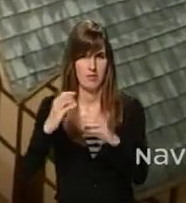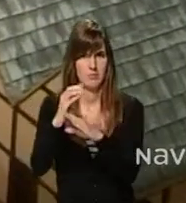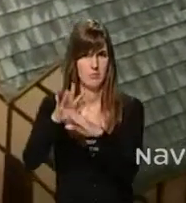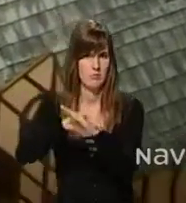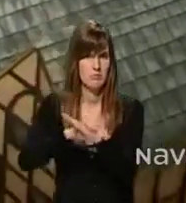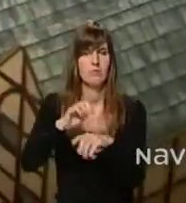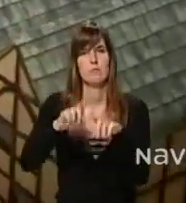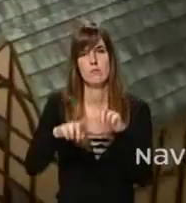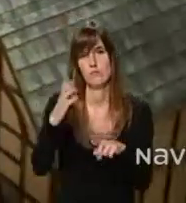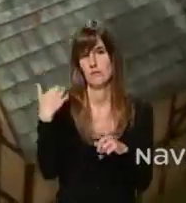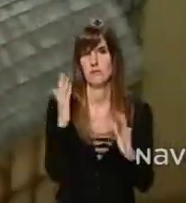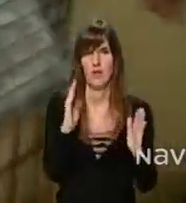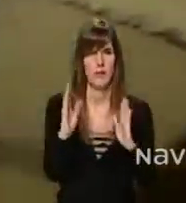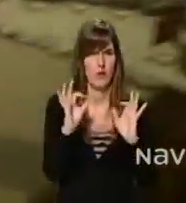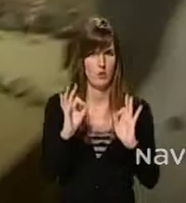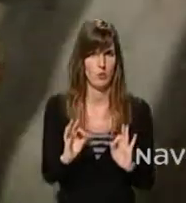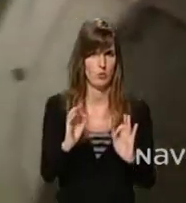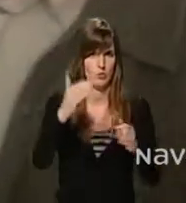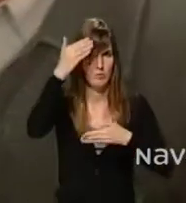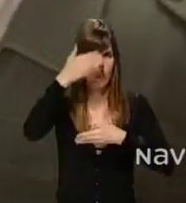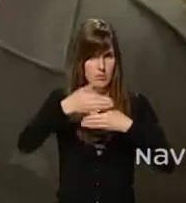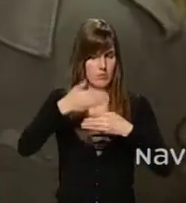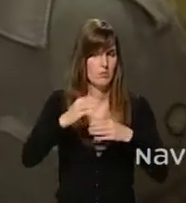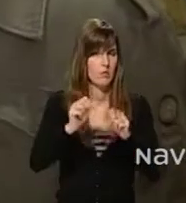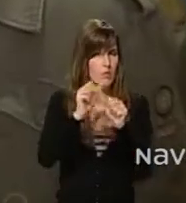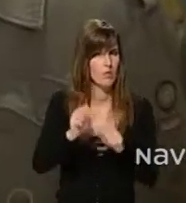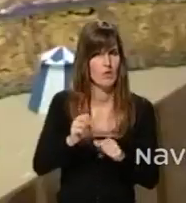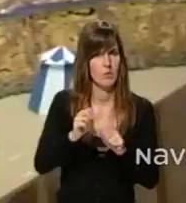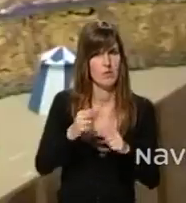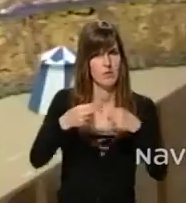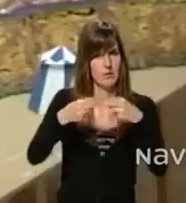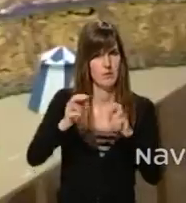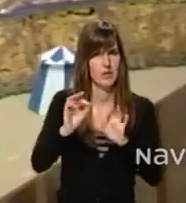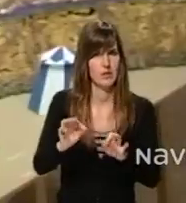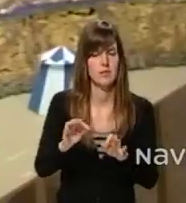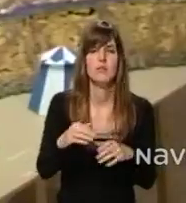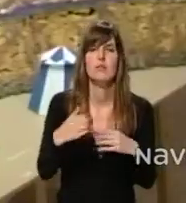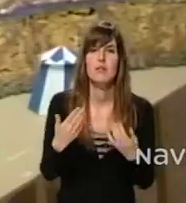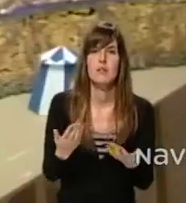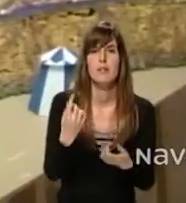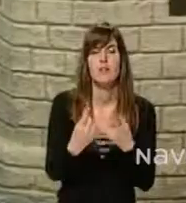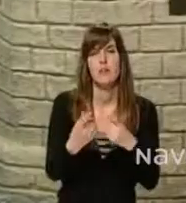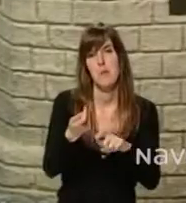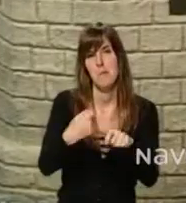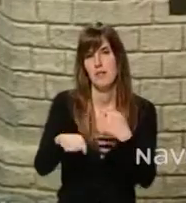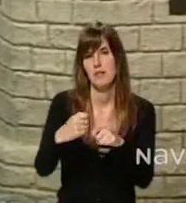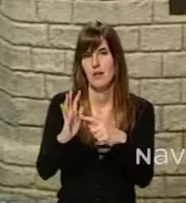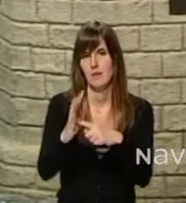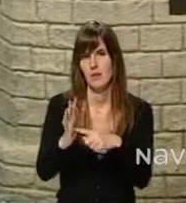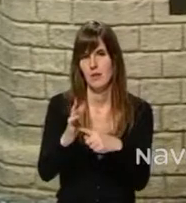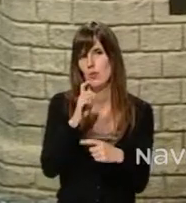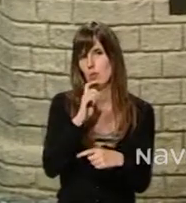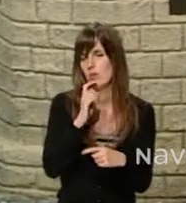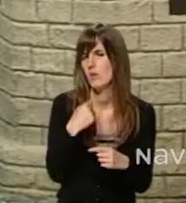época de que existían, y después los chiringuitos estos de mercadillo y